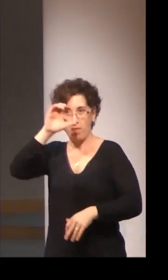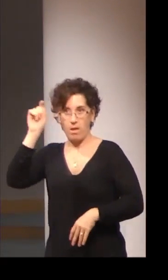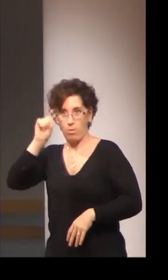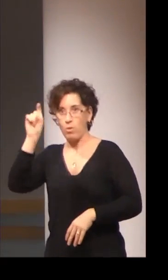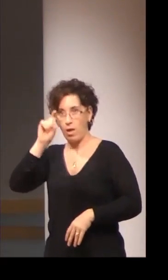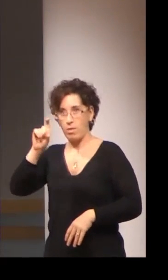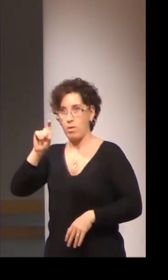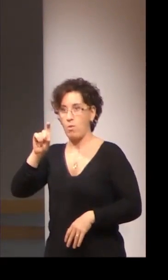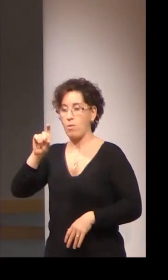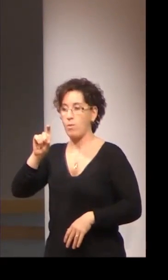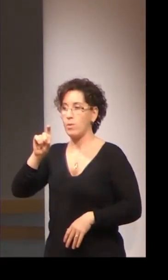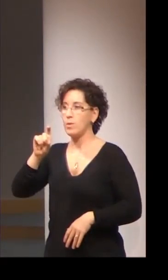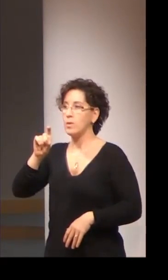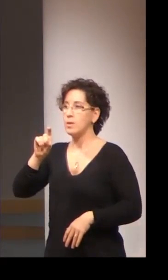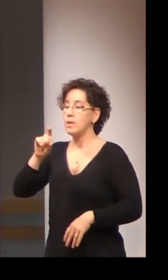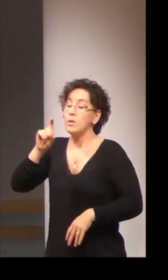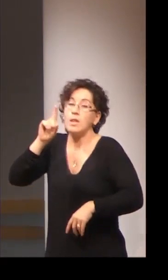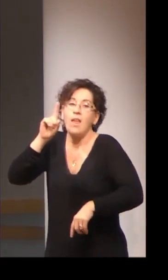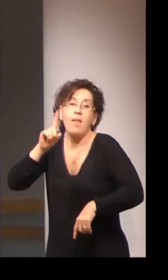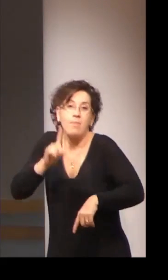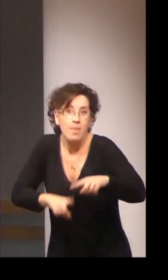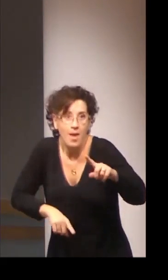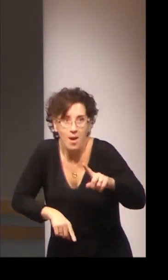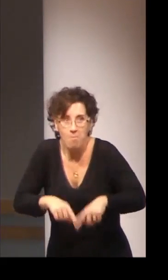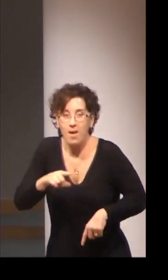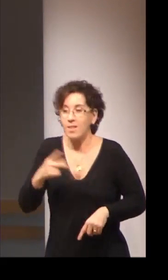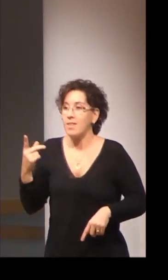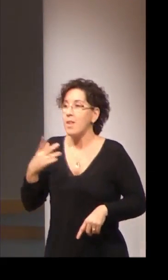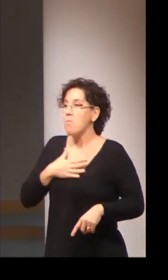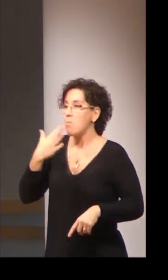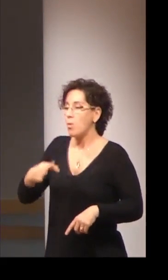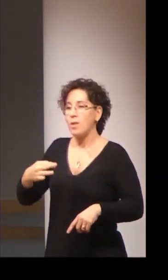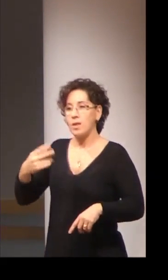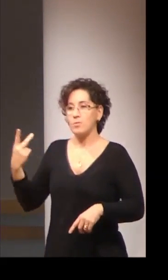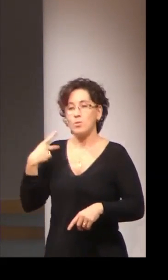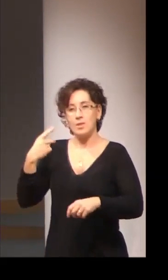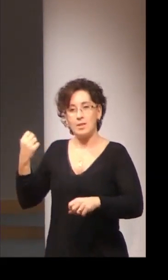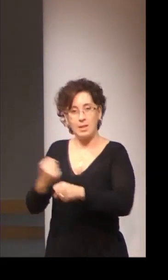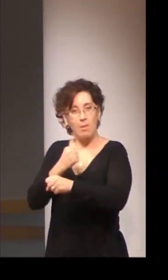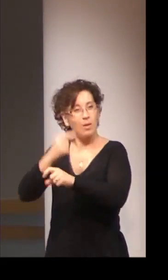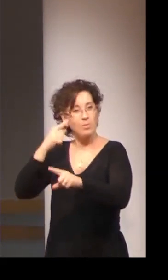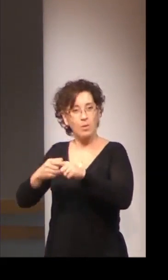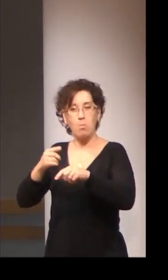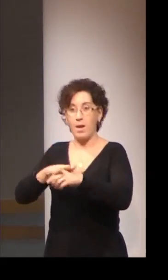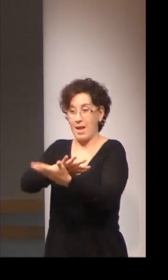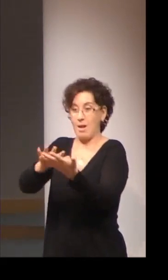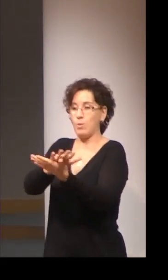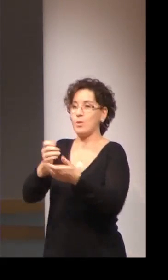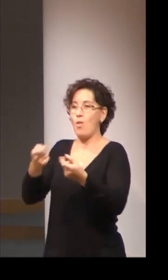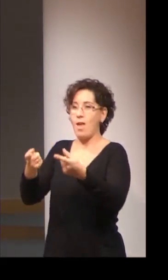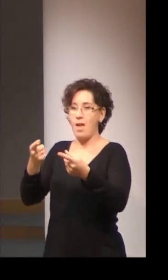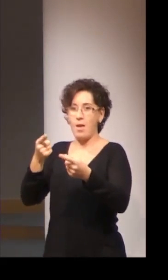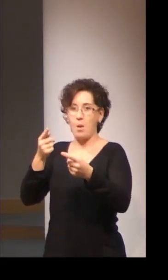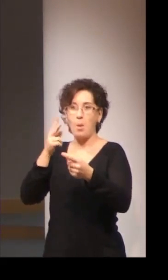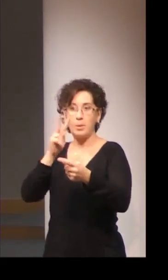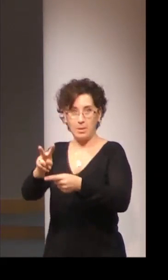nuestro empeño en la medida de lo que podemos visibilizar la lengua de signos española es consecuencia de estos dos ámbitos en los